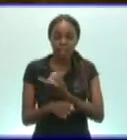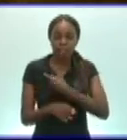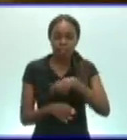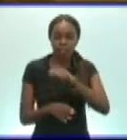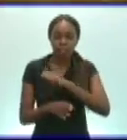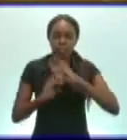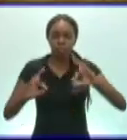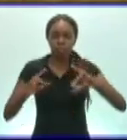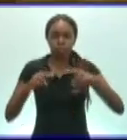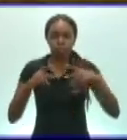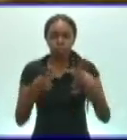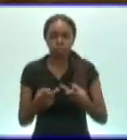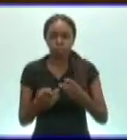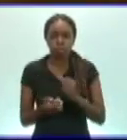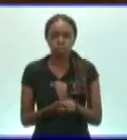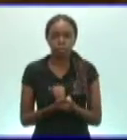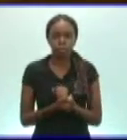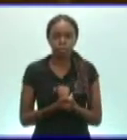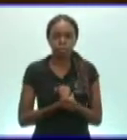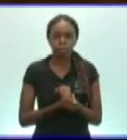españoles.